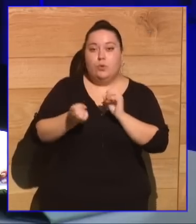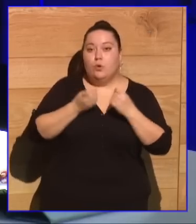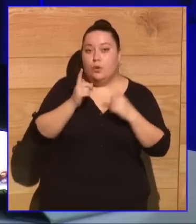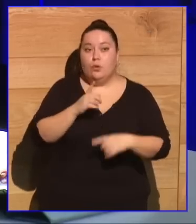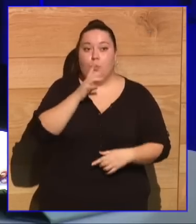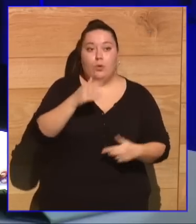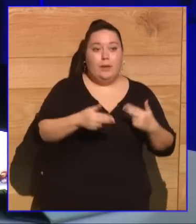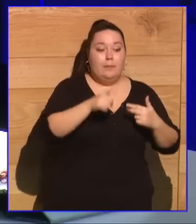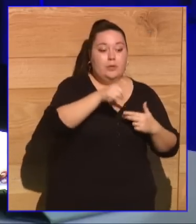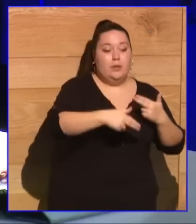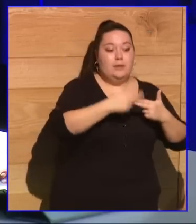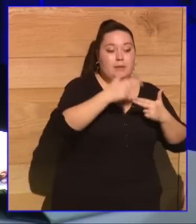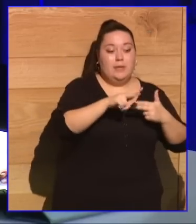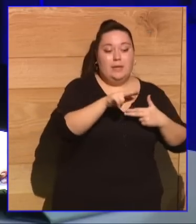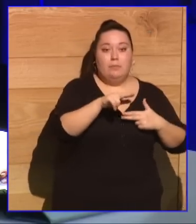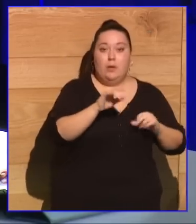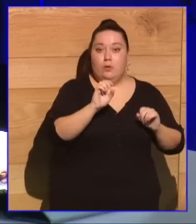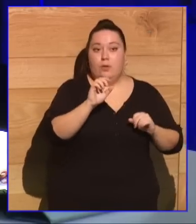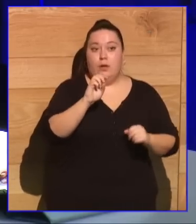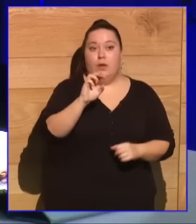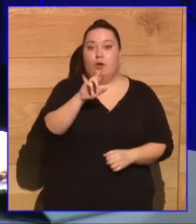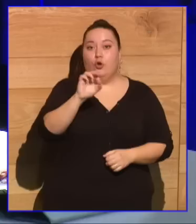porque el taxista que lo llevaba era el hermano de Roger Waters.